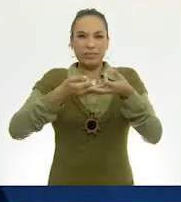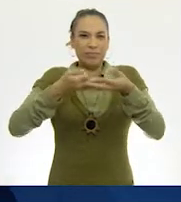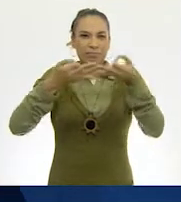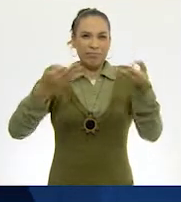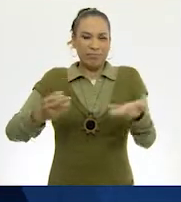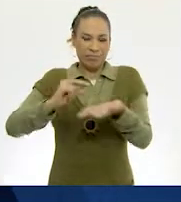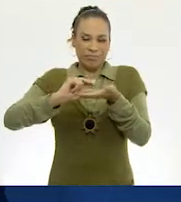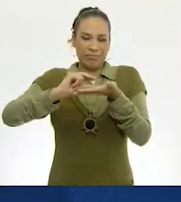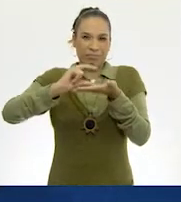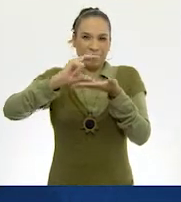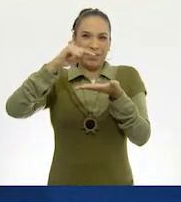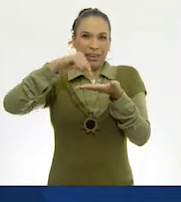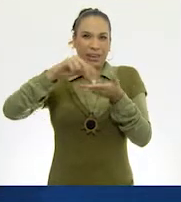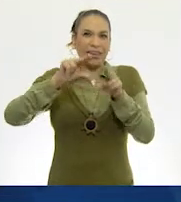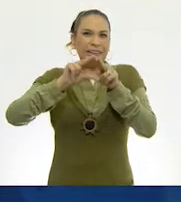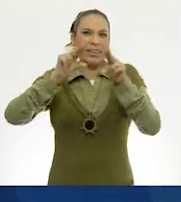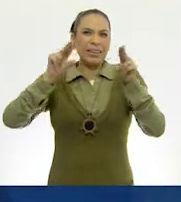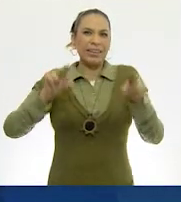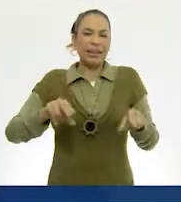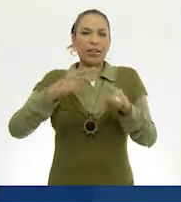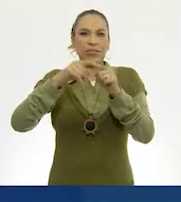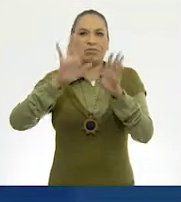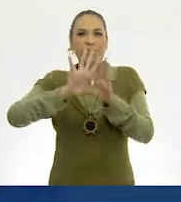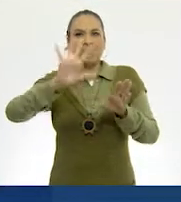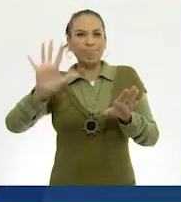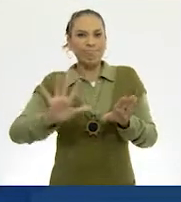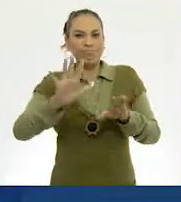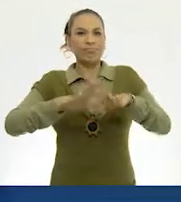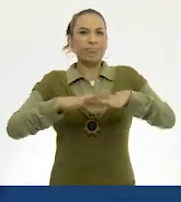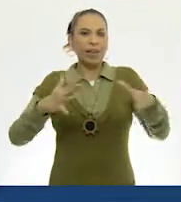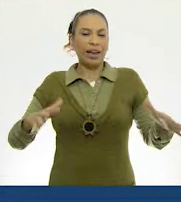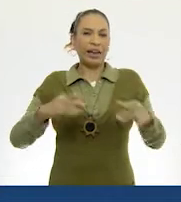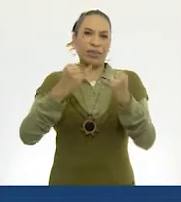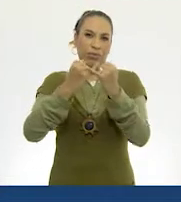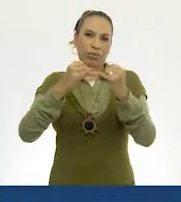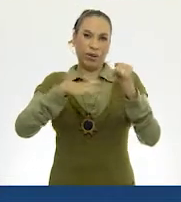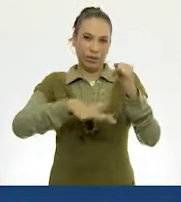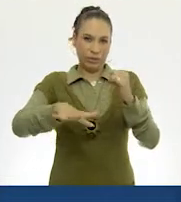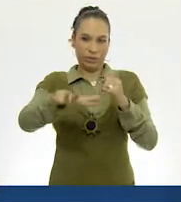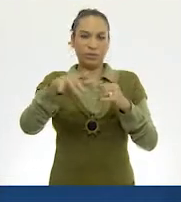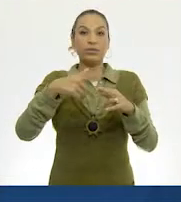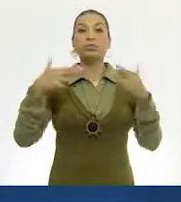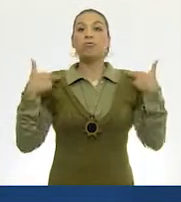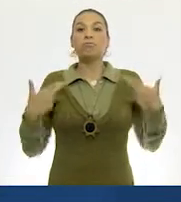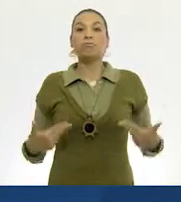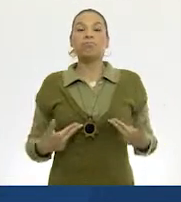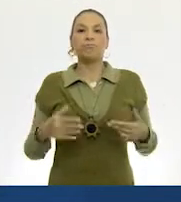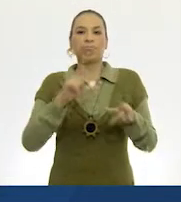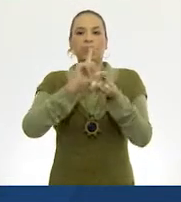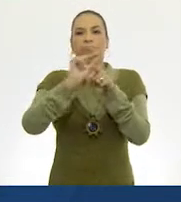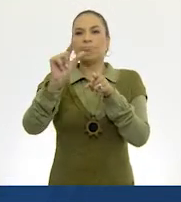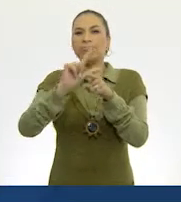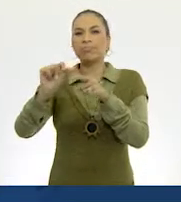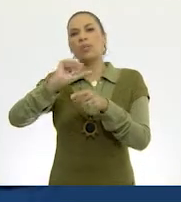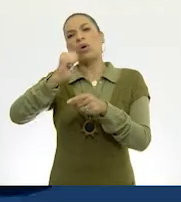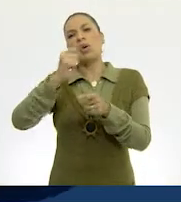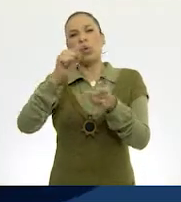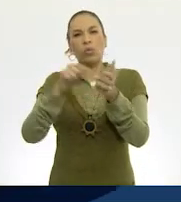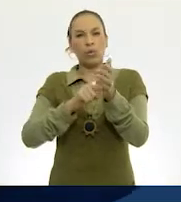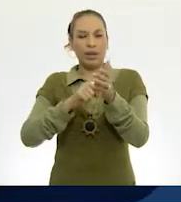capas de hielo que cubrieron parte de los continentes, mares y océanos. Los humanos debieron emigrar hacia otros